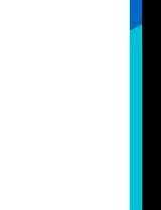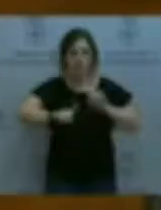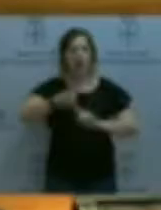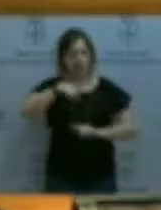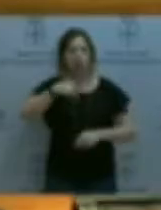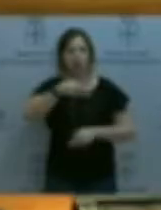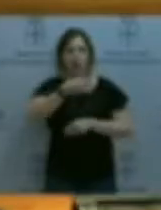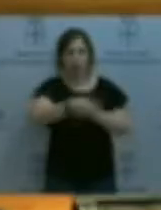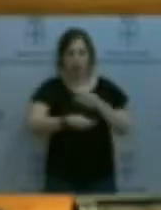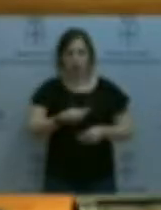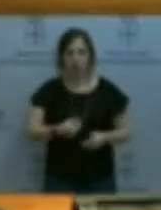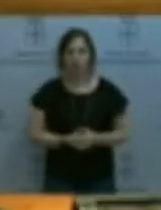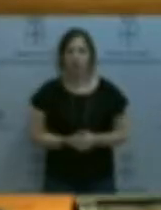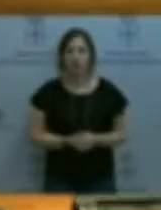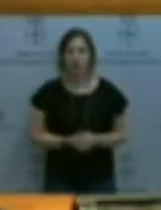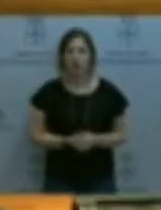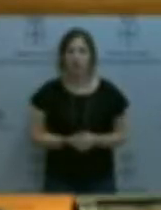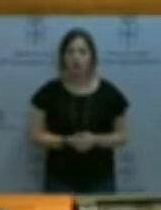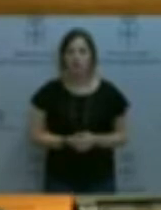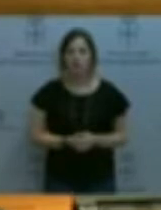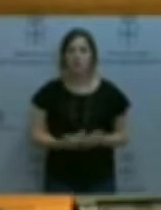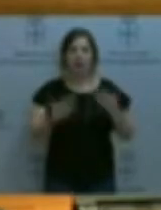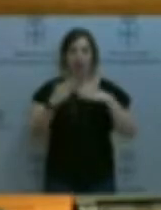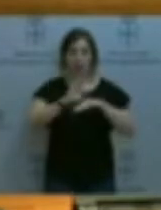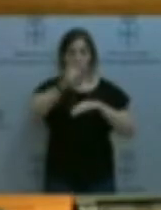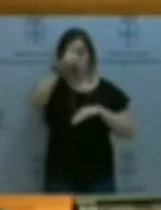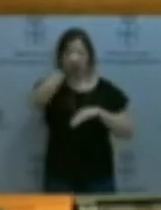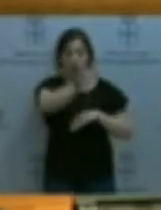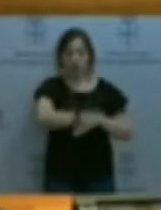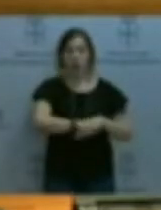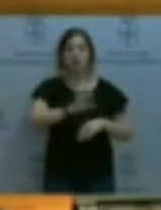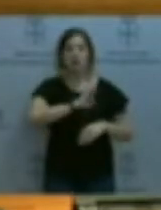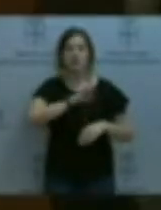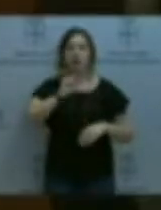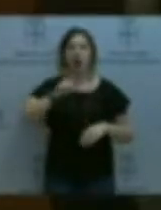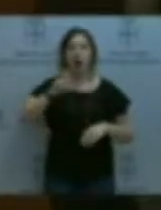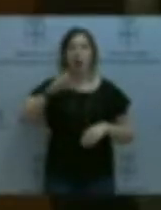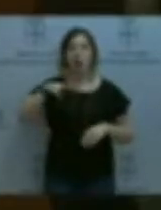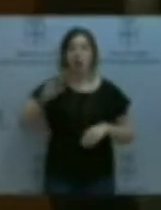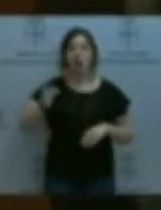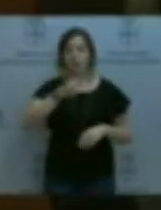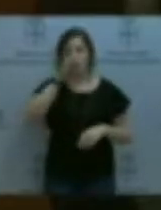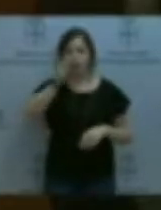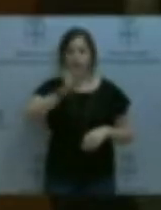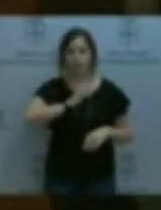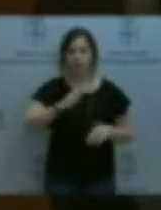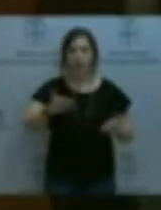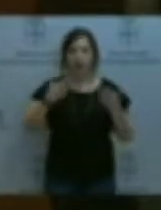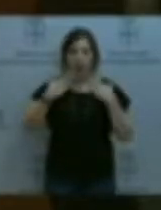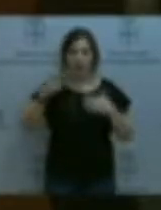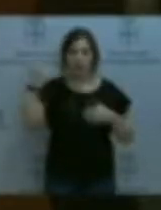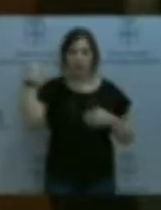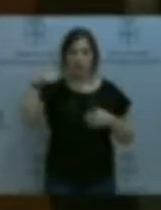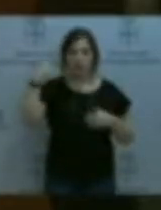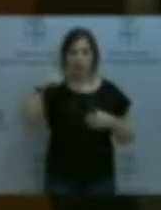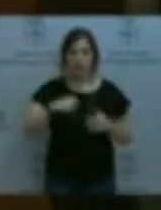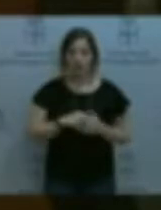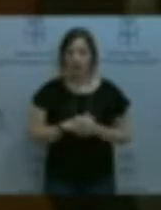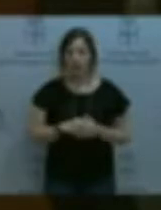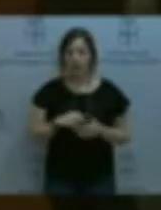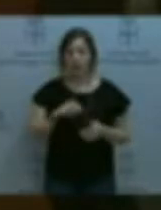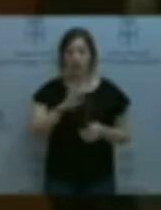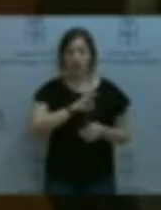ni el consejero el señor alonso tiene la palabra gracias señor presidente señor consejero no esperaba que parece que